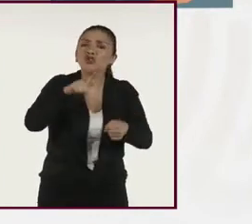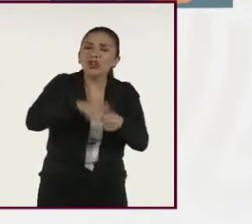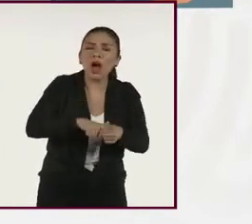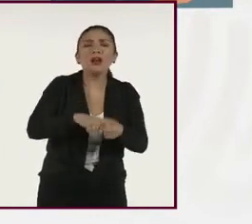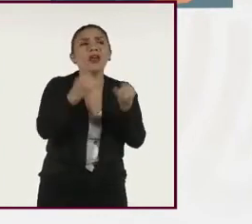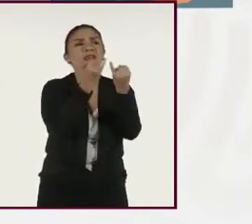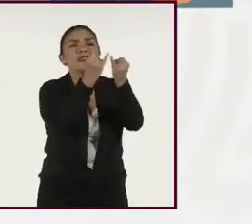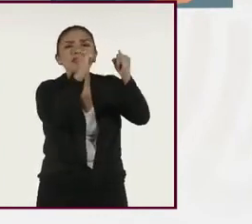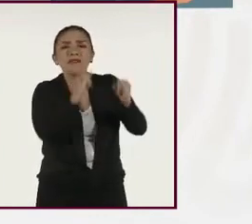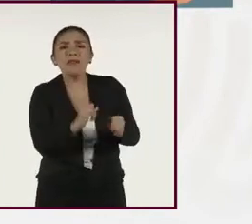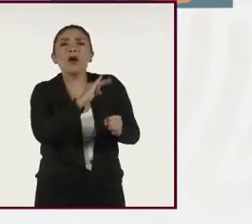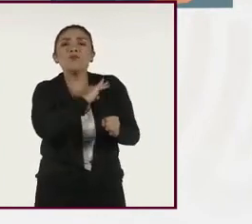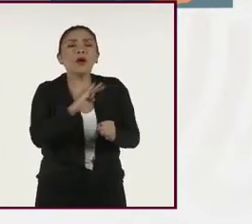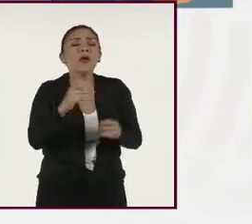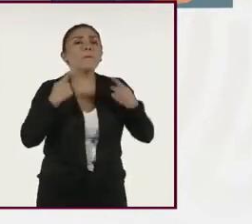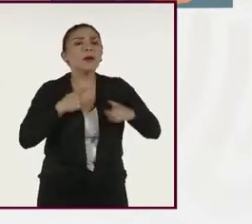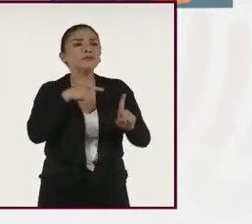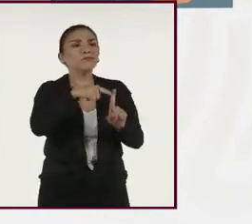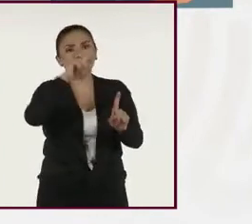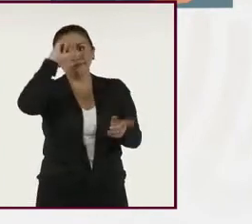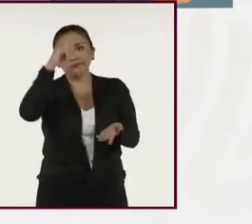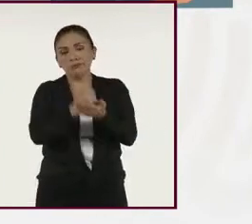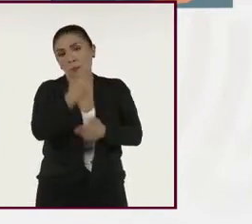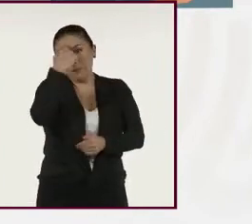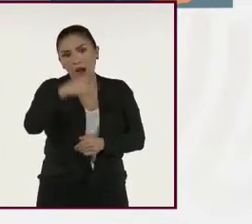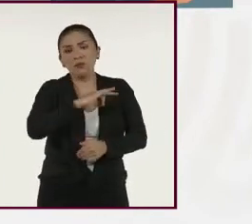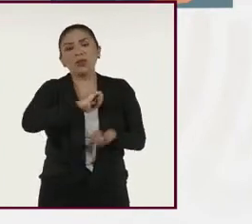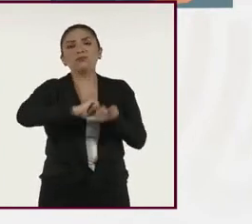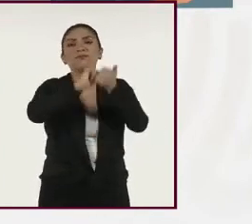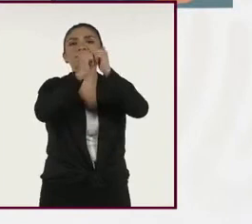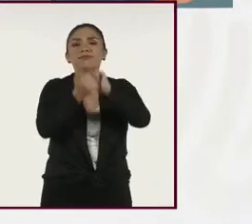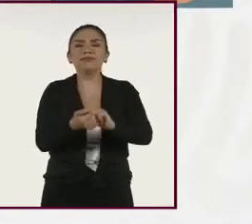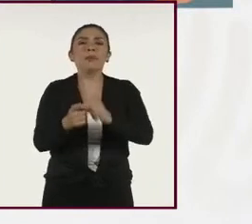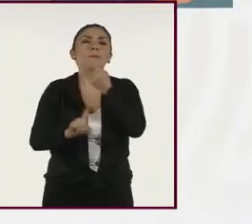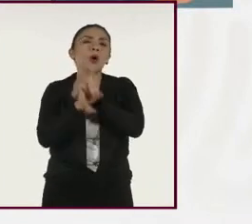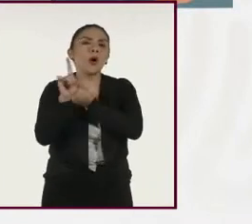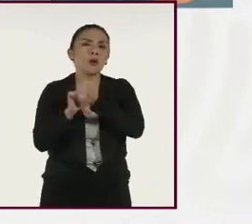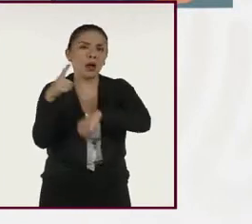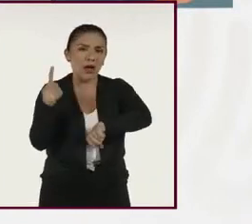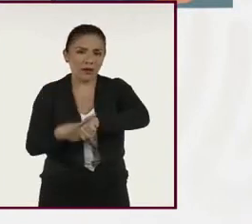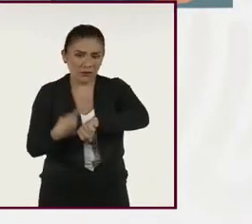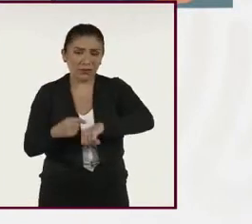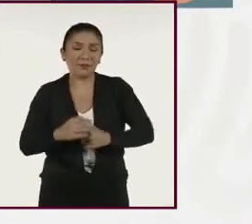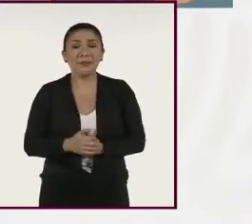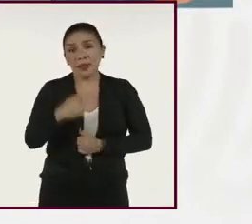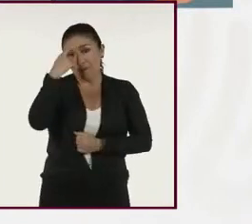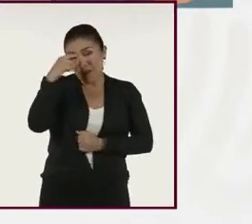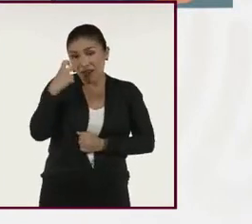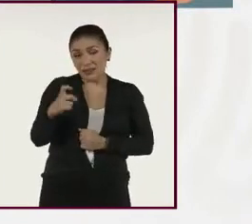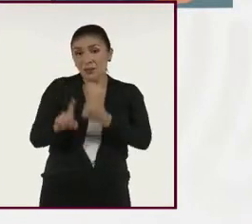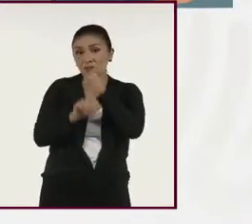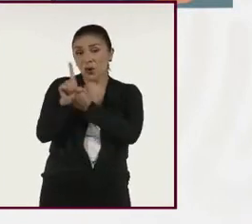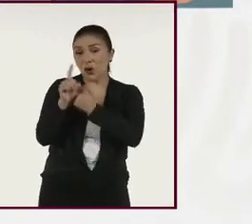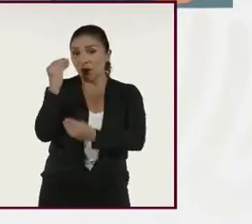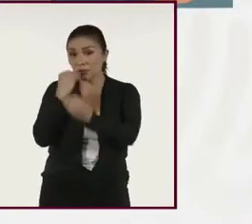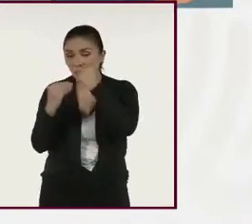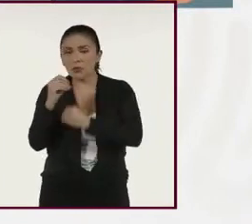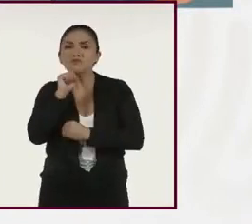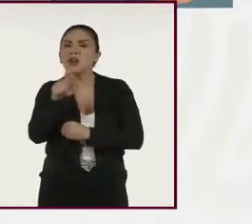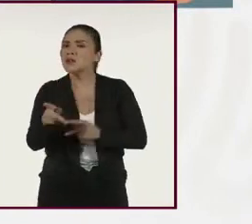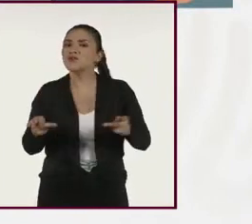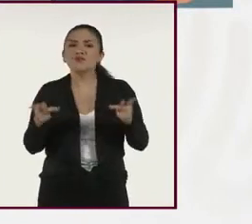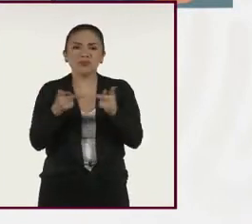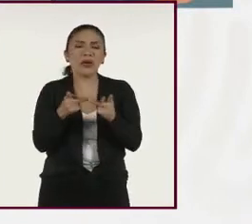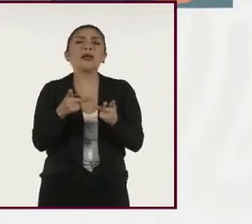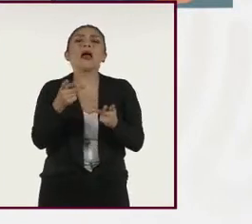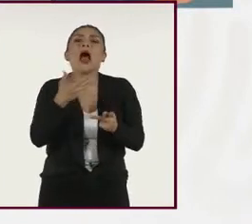individuales que pueden predisponer a una persona para presentar una serie de padecimientos. Y en los trastornos de la alimentación sucede lo mismo, tienen